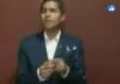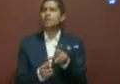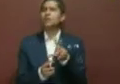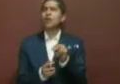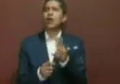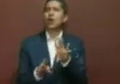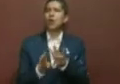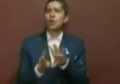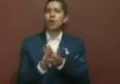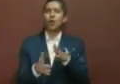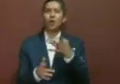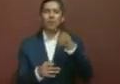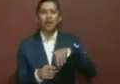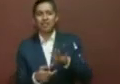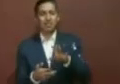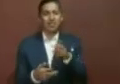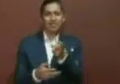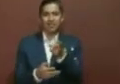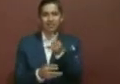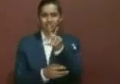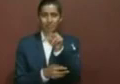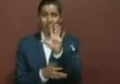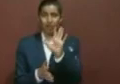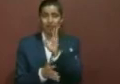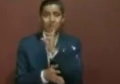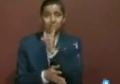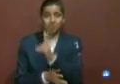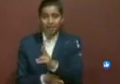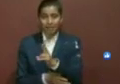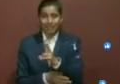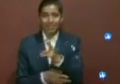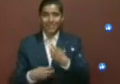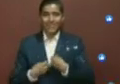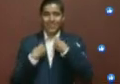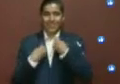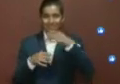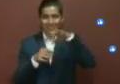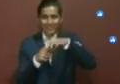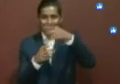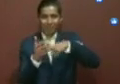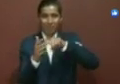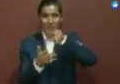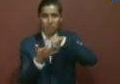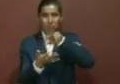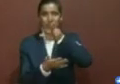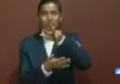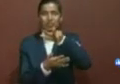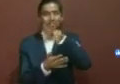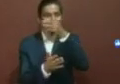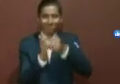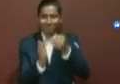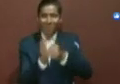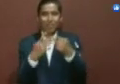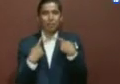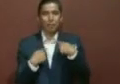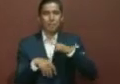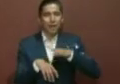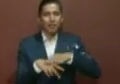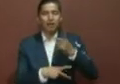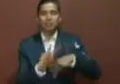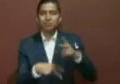es unifactorial. El resultado que vivimos electoral, o lo que pasó en el 18, es atípico, y